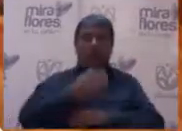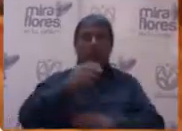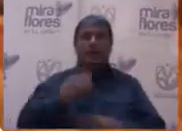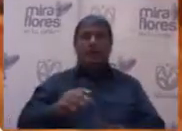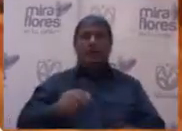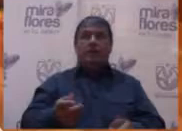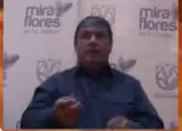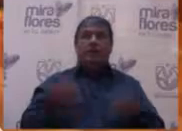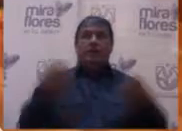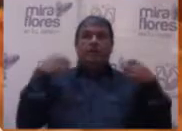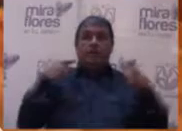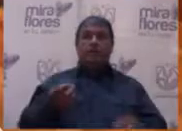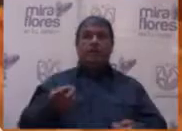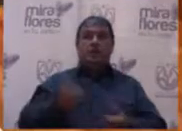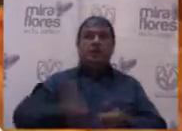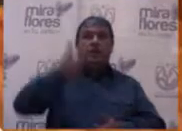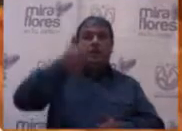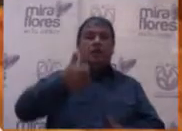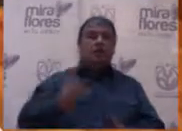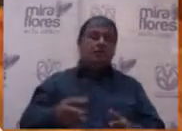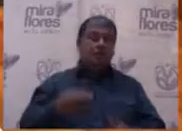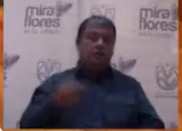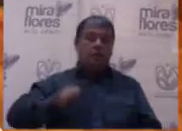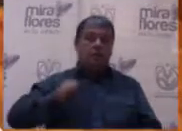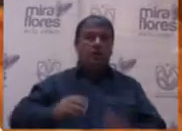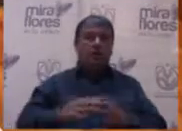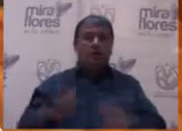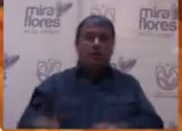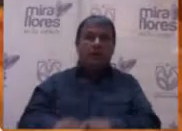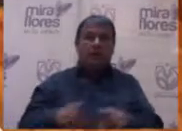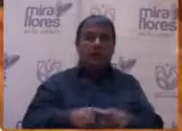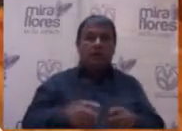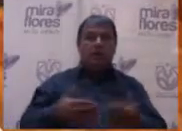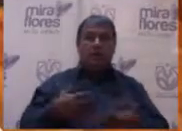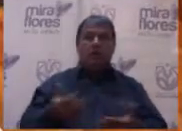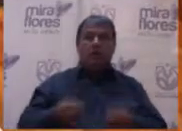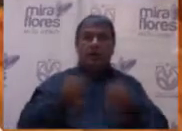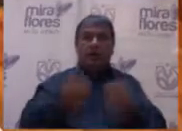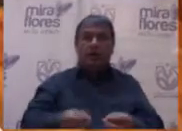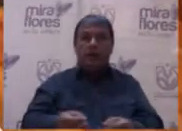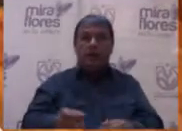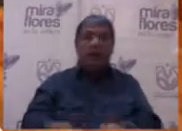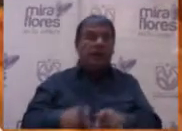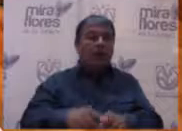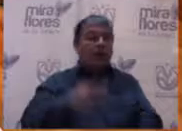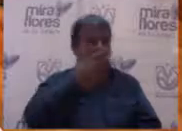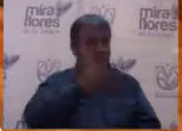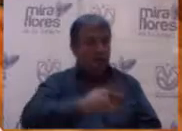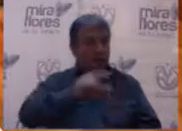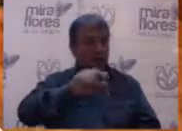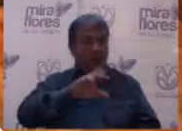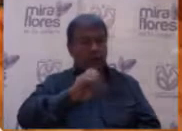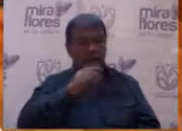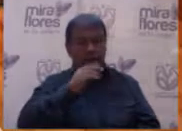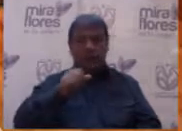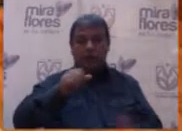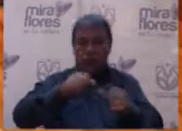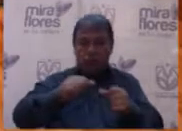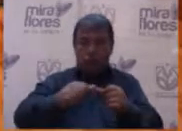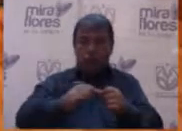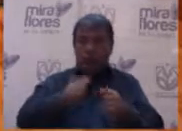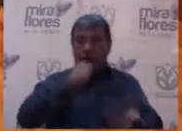municipal. Sin embargo, quisiera que usted nos pueda, que le pueda dar al señor gerente municipal los números